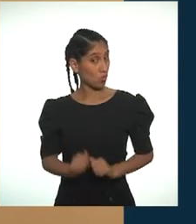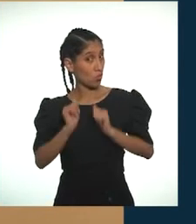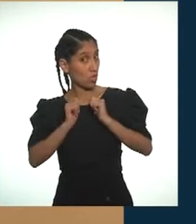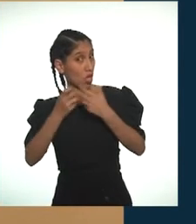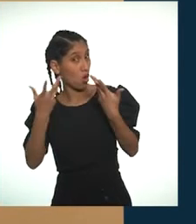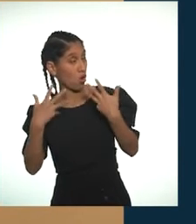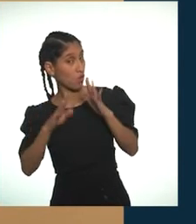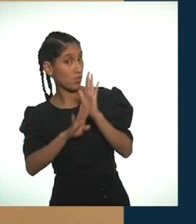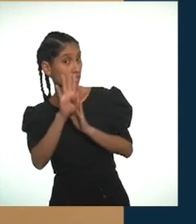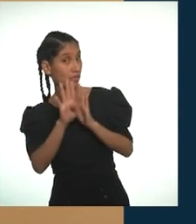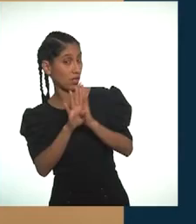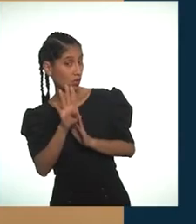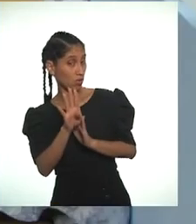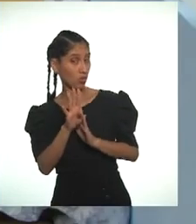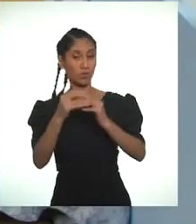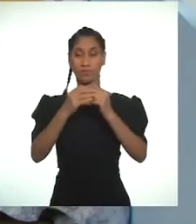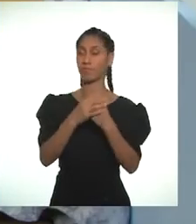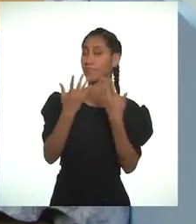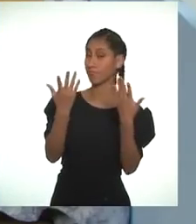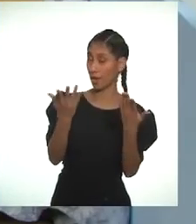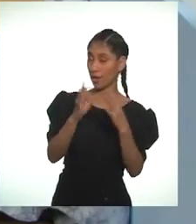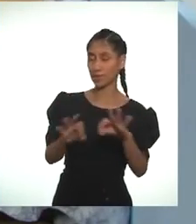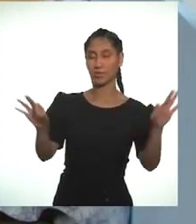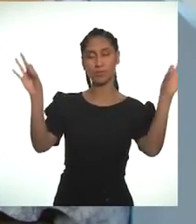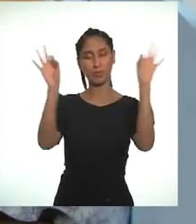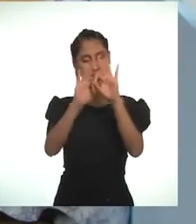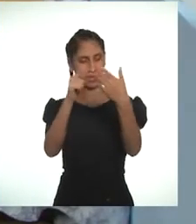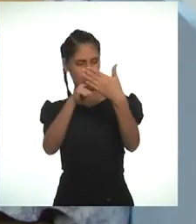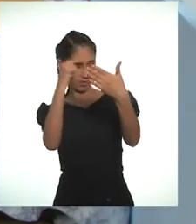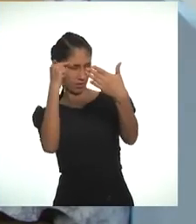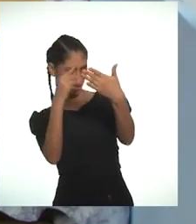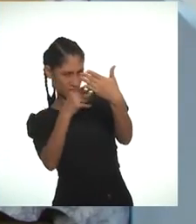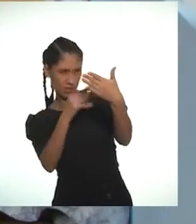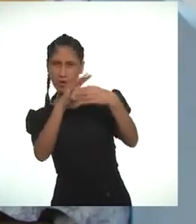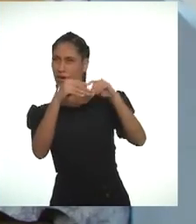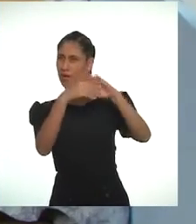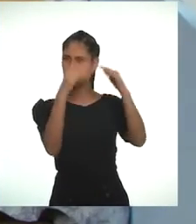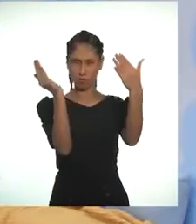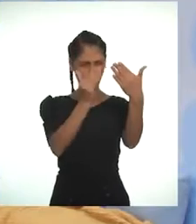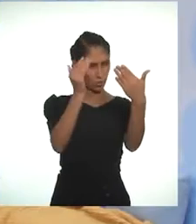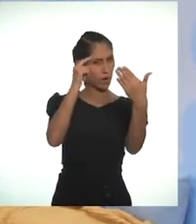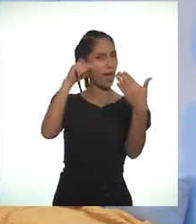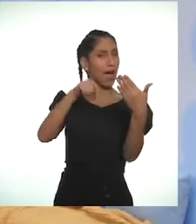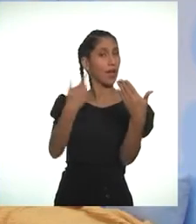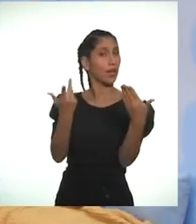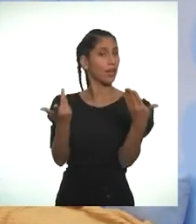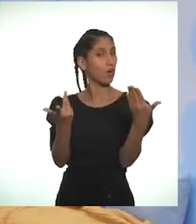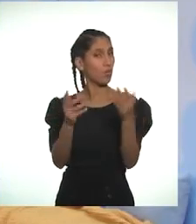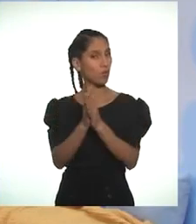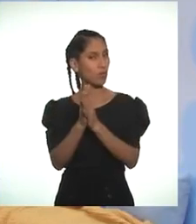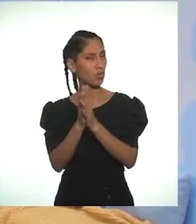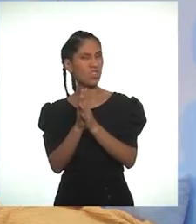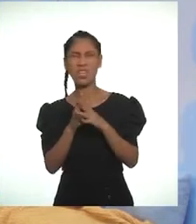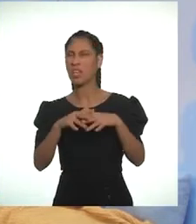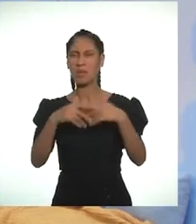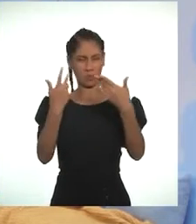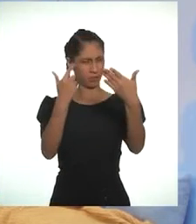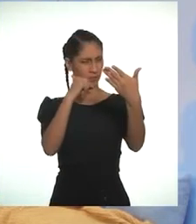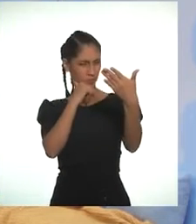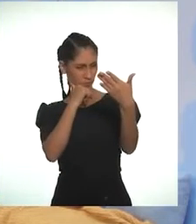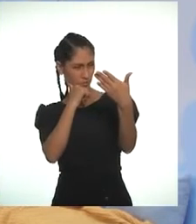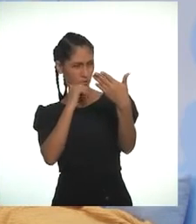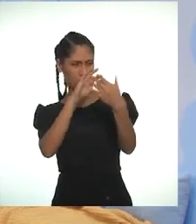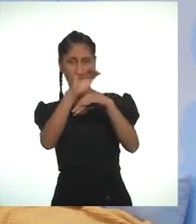vida o desarrollo. Ha sido importante repasar la historia. Ahora, ¿qué podemos explorar acerca de